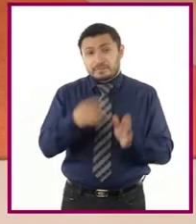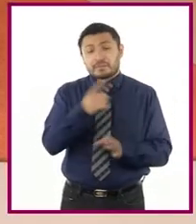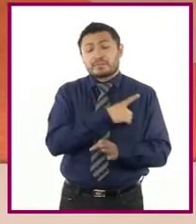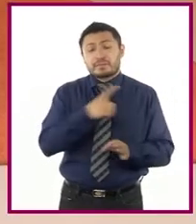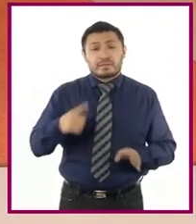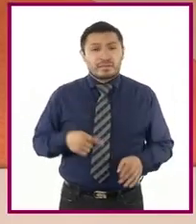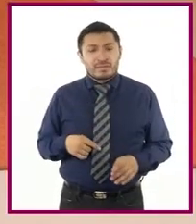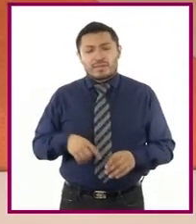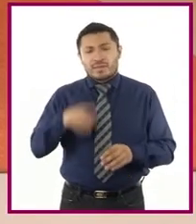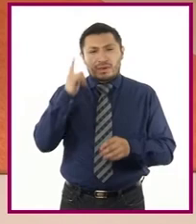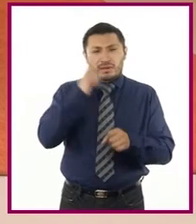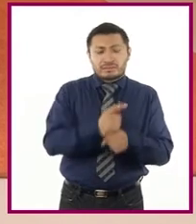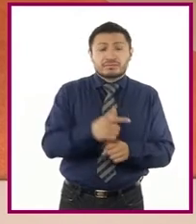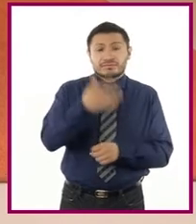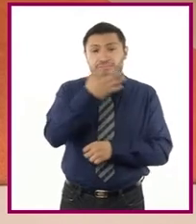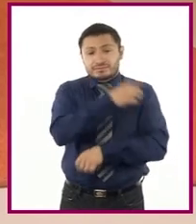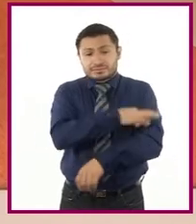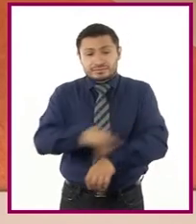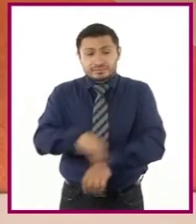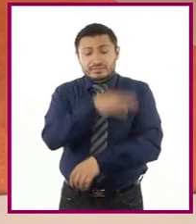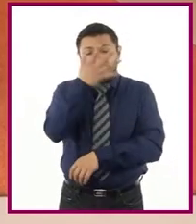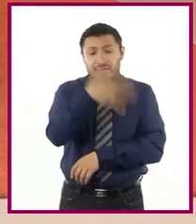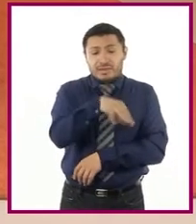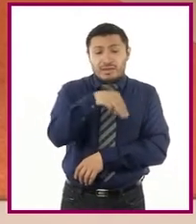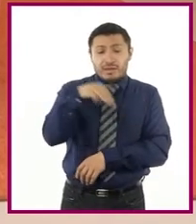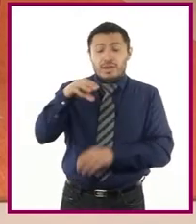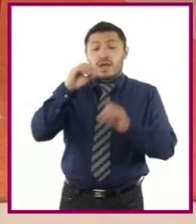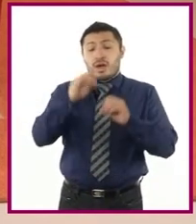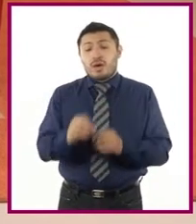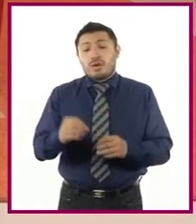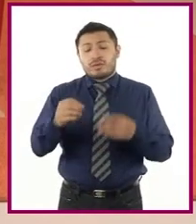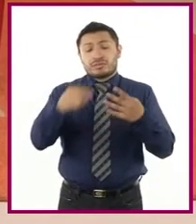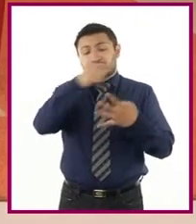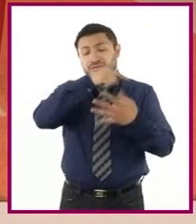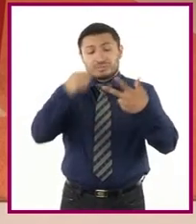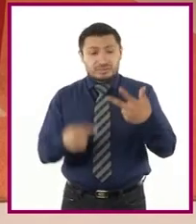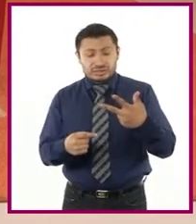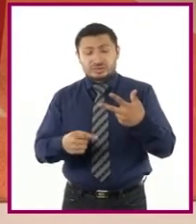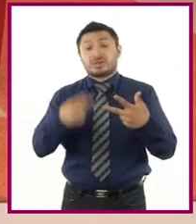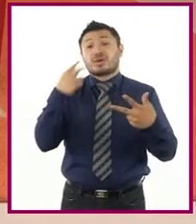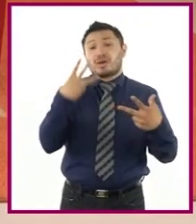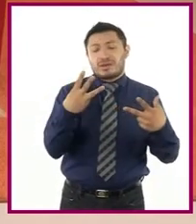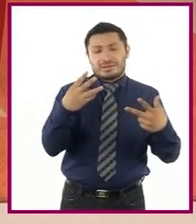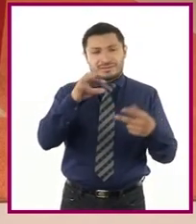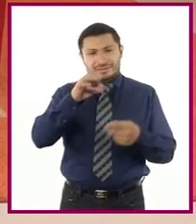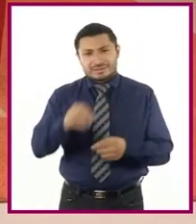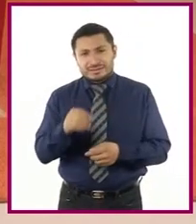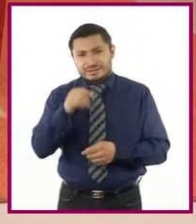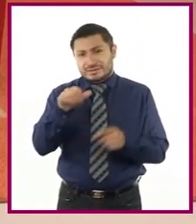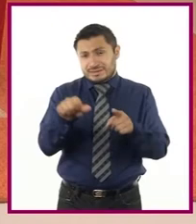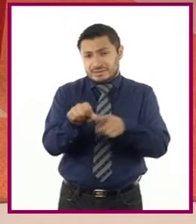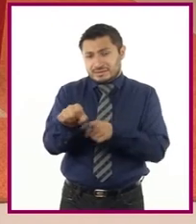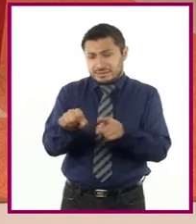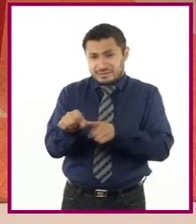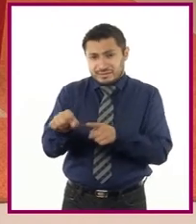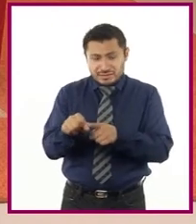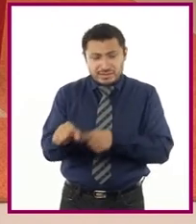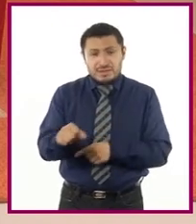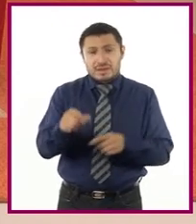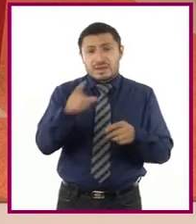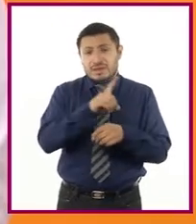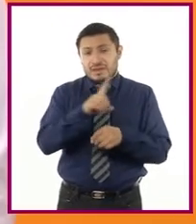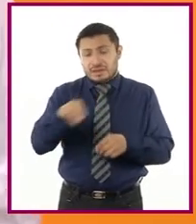medir 10 milímetros o 3/8 de pulgadas de diámetro. Pues este instrumento es muy